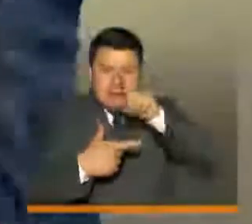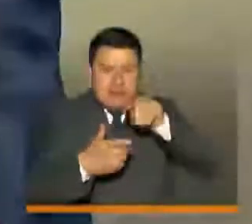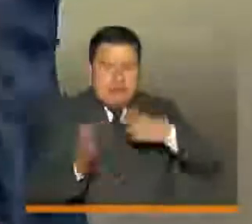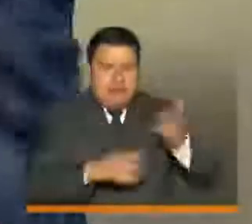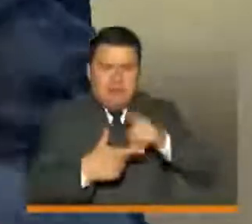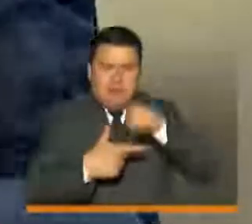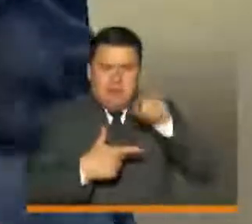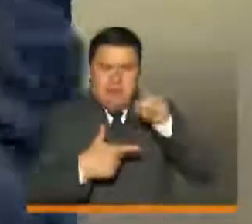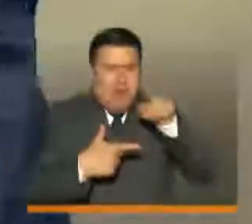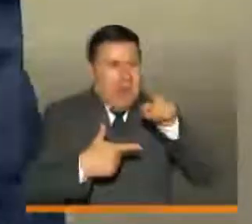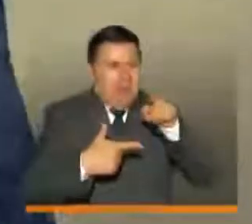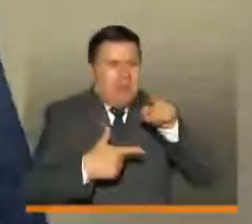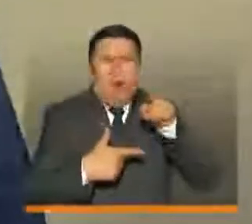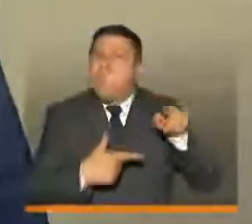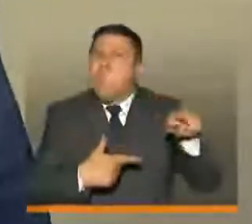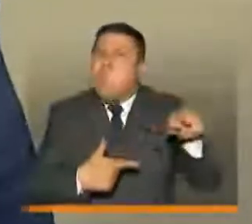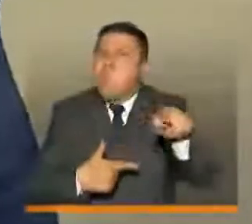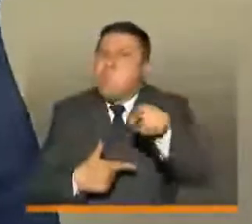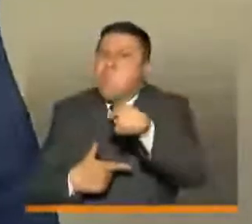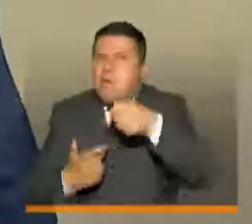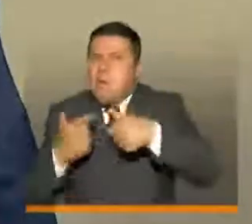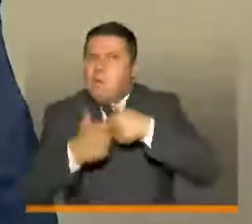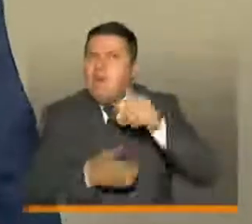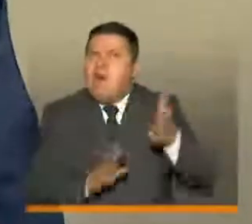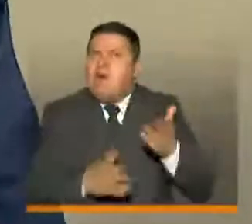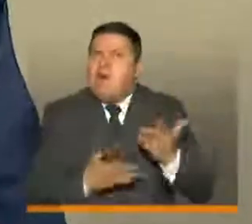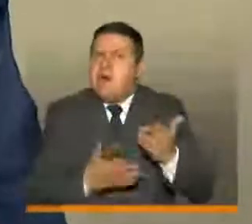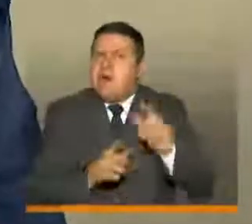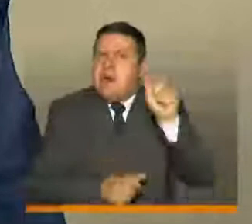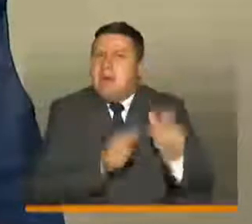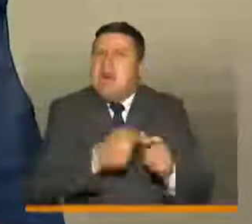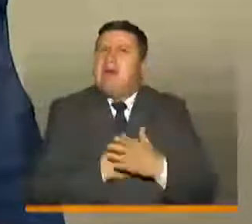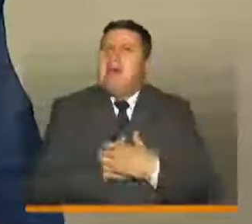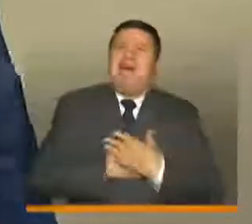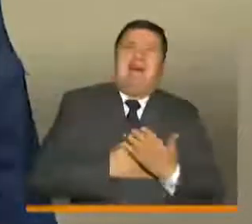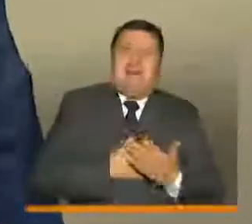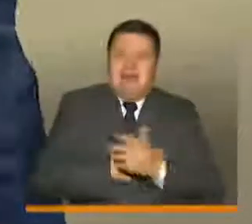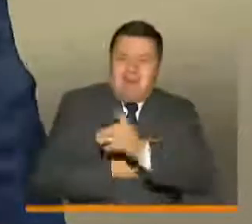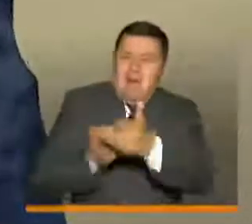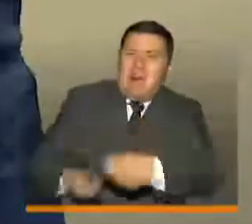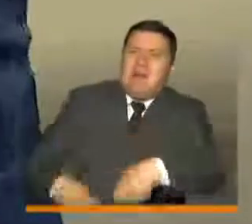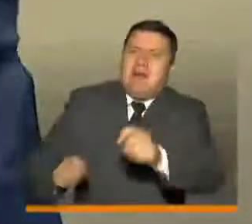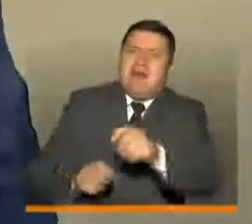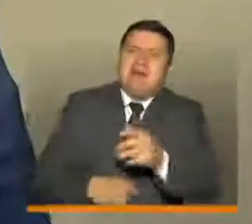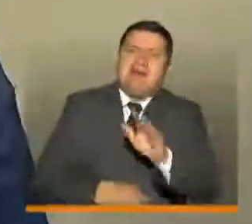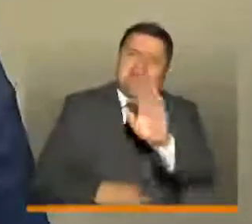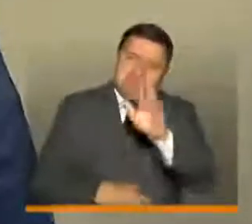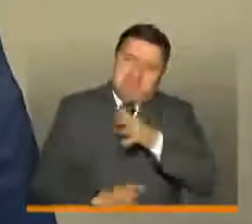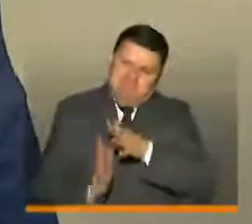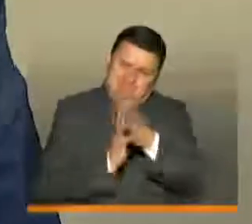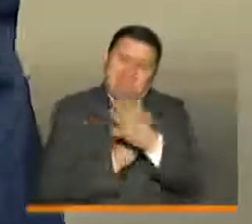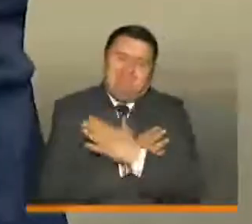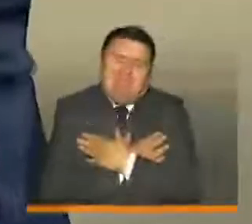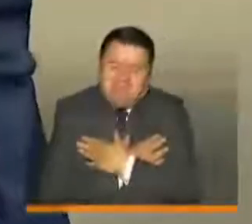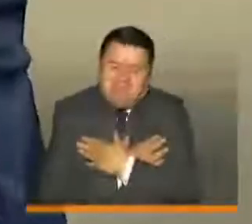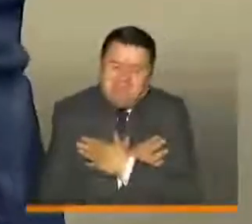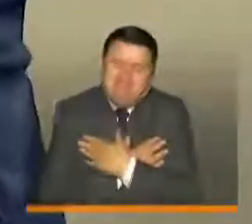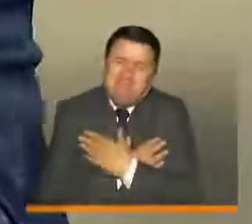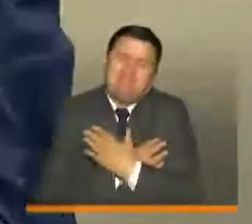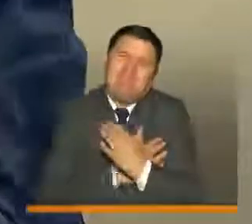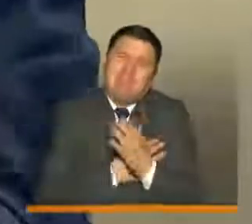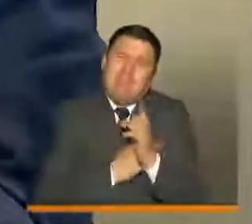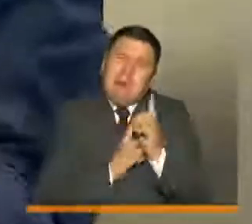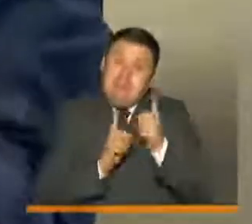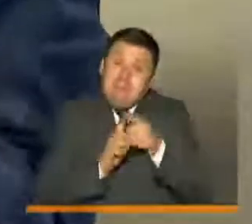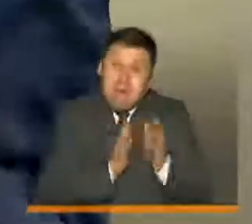pensamos en todo lo que nos ha impactado, y en esas personas es casi, primero, ese mensaje solidario que estamos. La primera fase